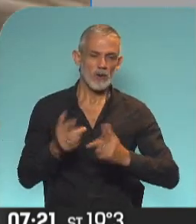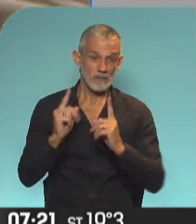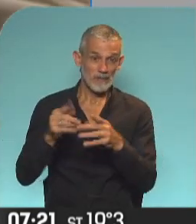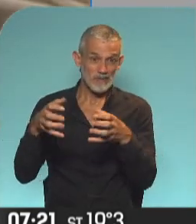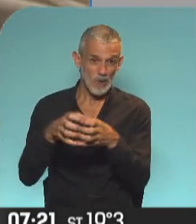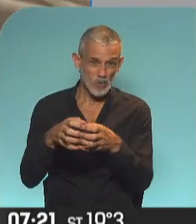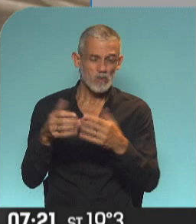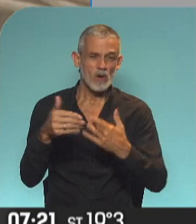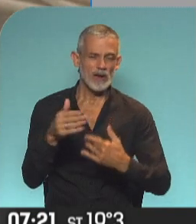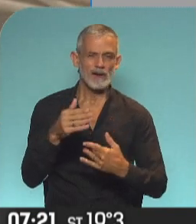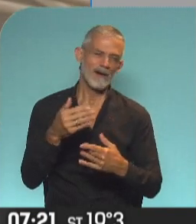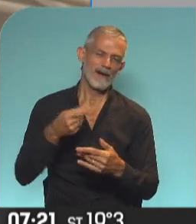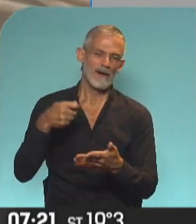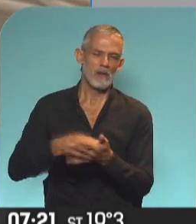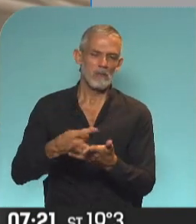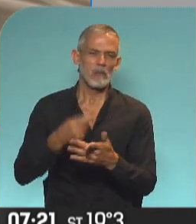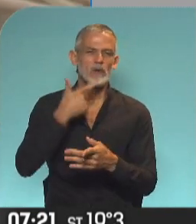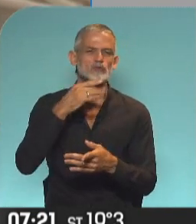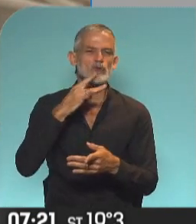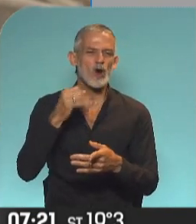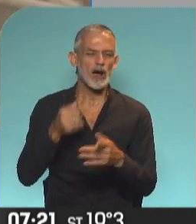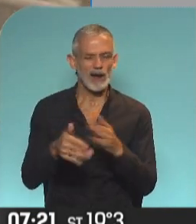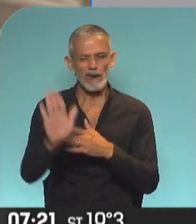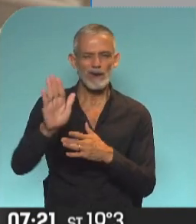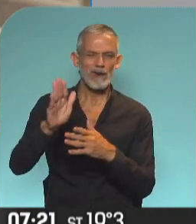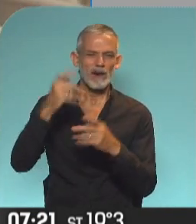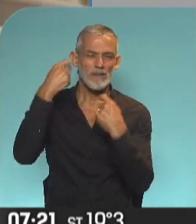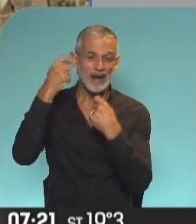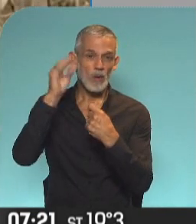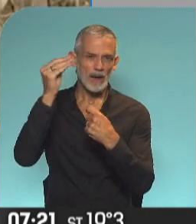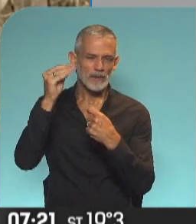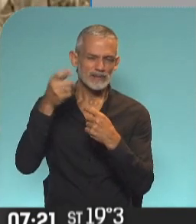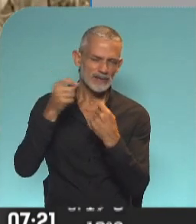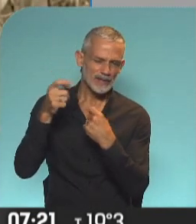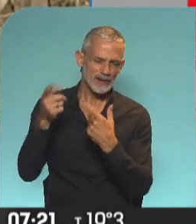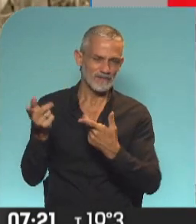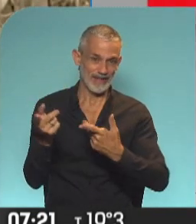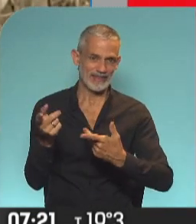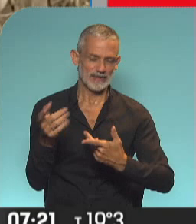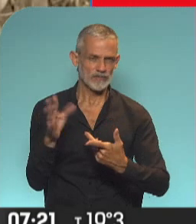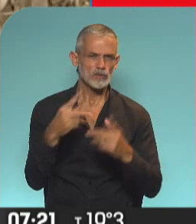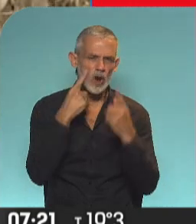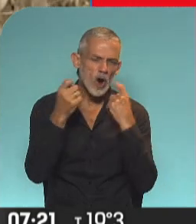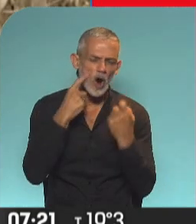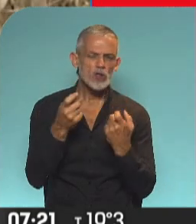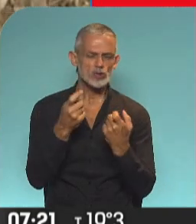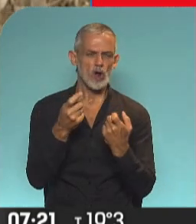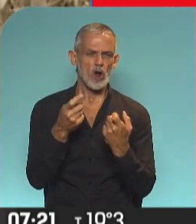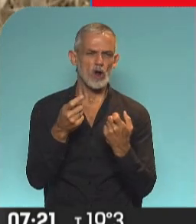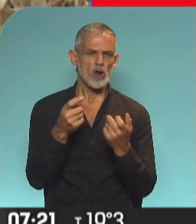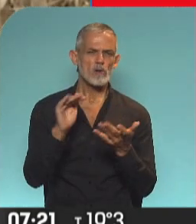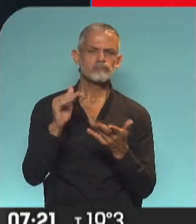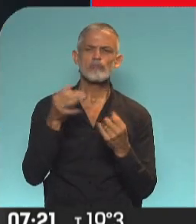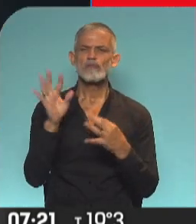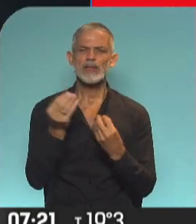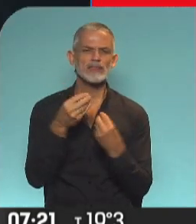que evaden la soja por Paraguay y Brasil, ¿no? Entonces, con un control certero del gobierno,